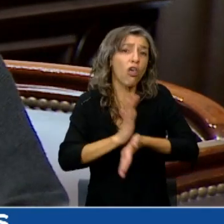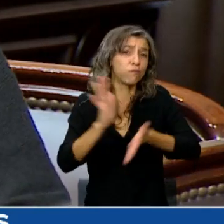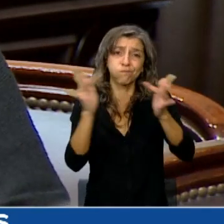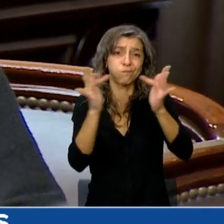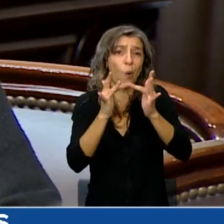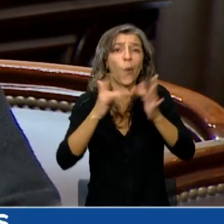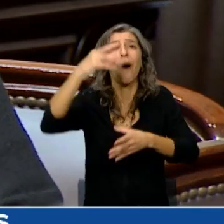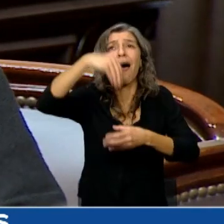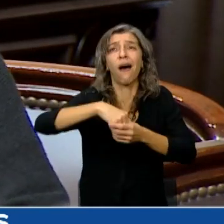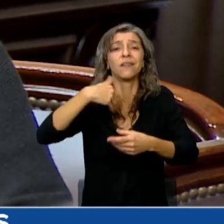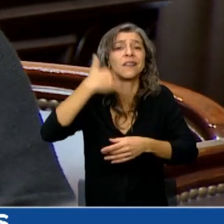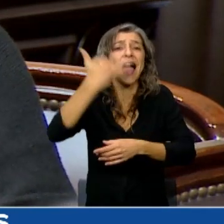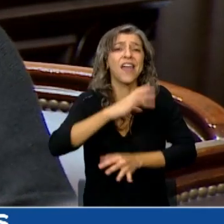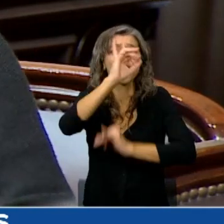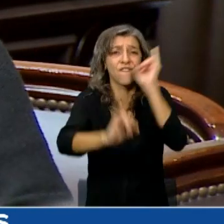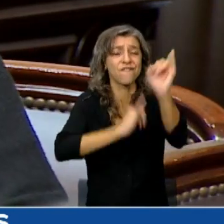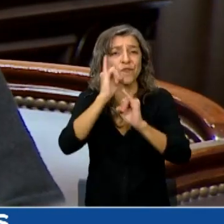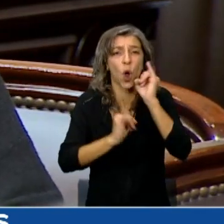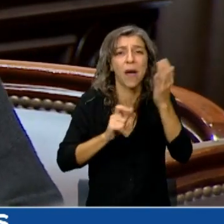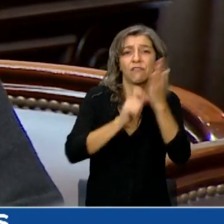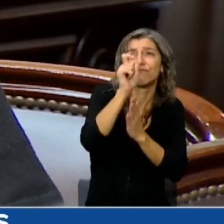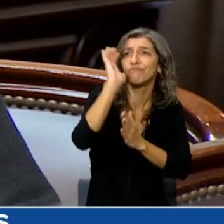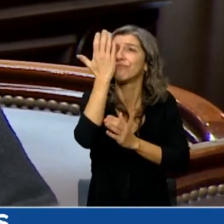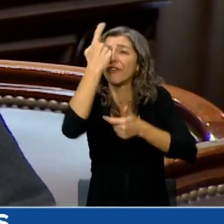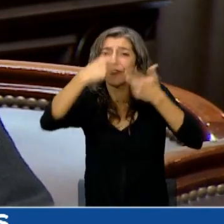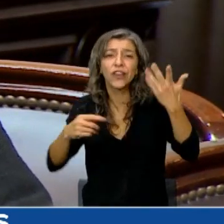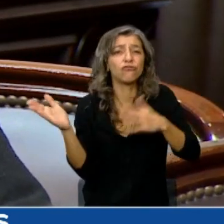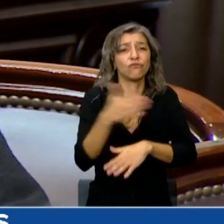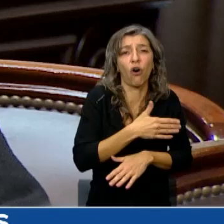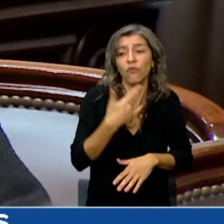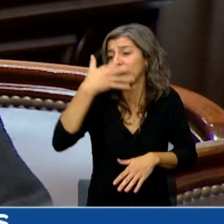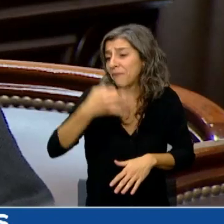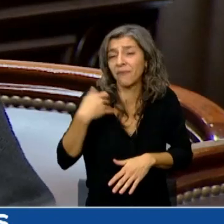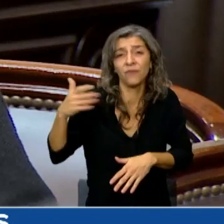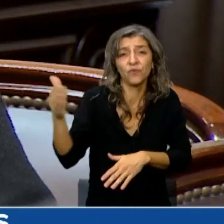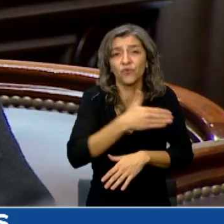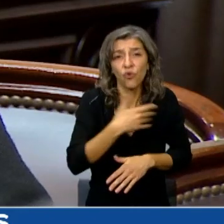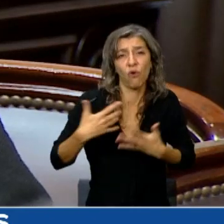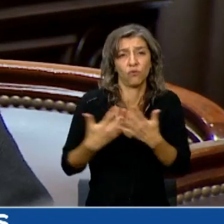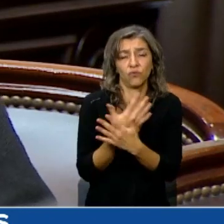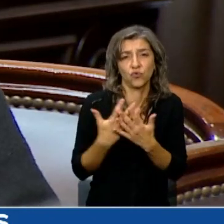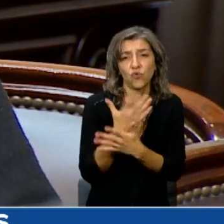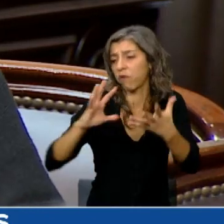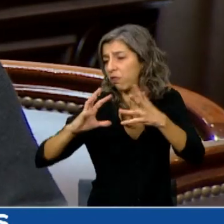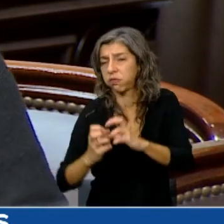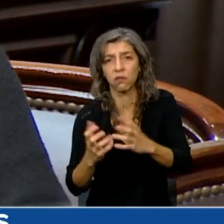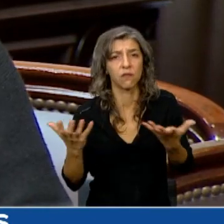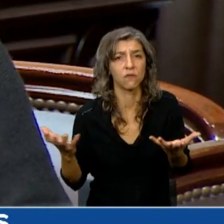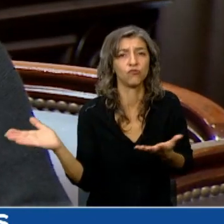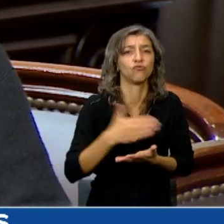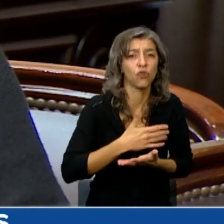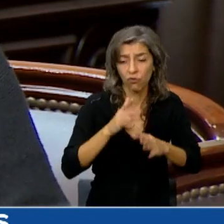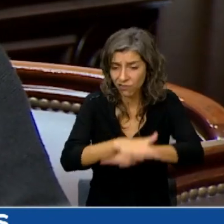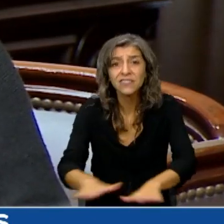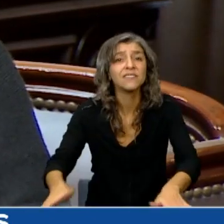mujeres. Y la realidad es que el daño lo sufren, como dijo por acá alguna colega hace unos minutos, también